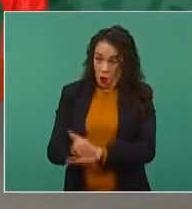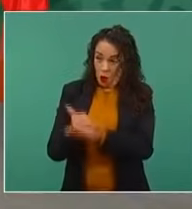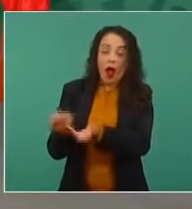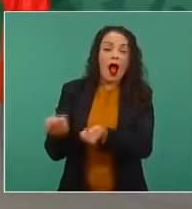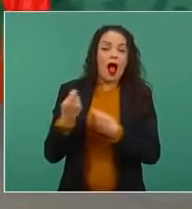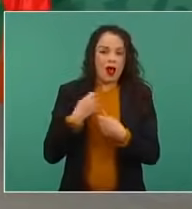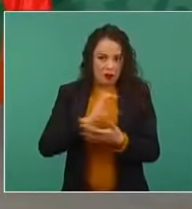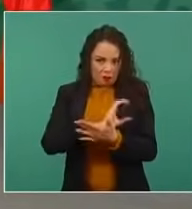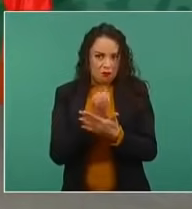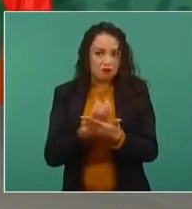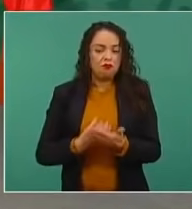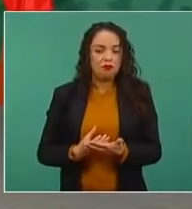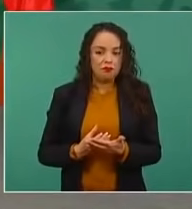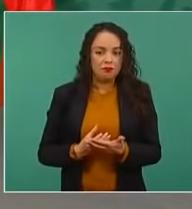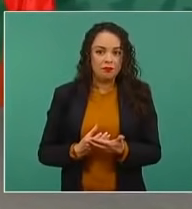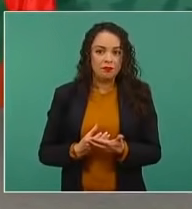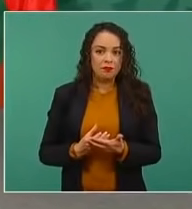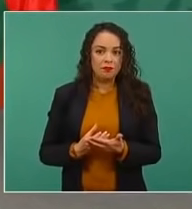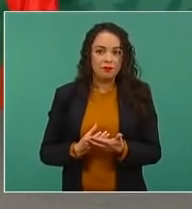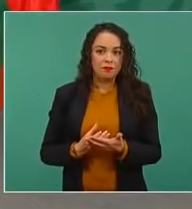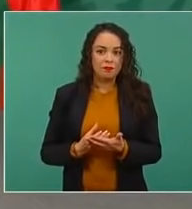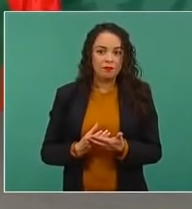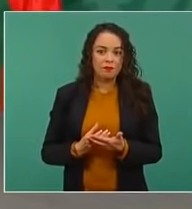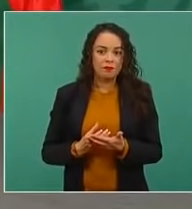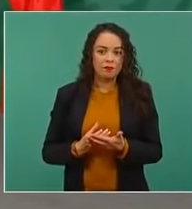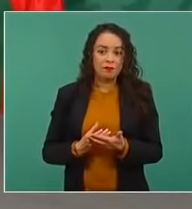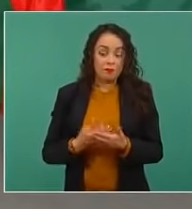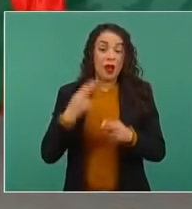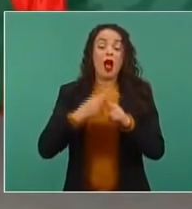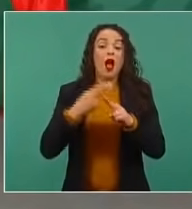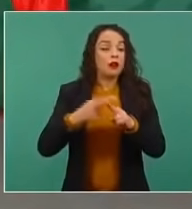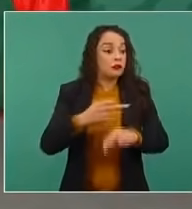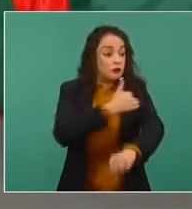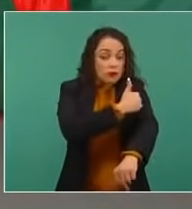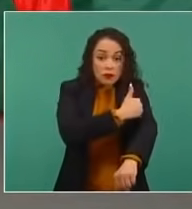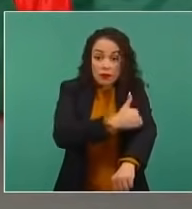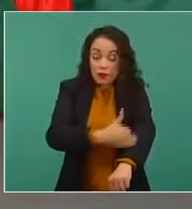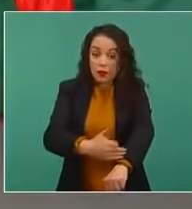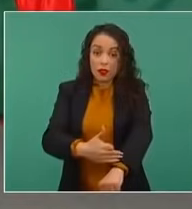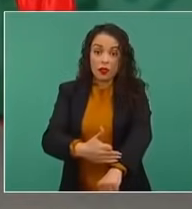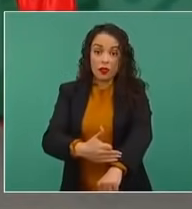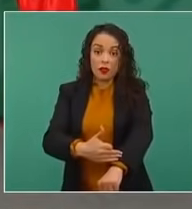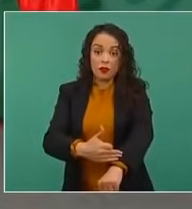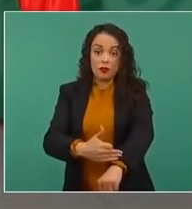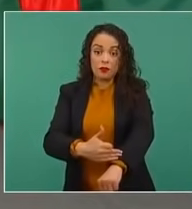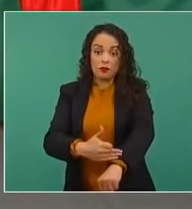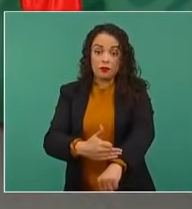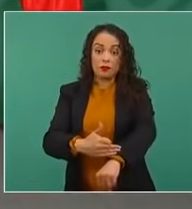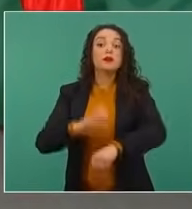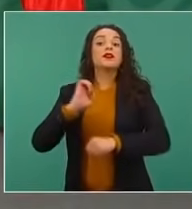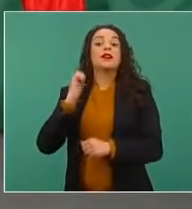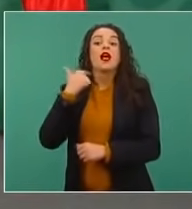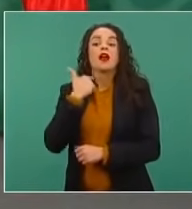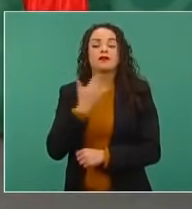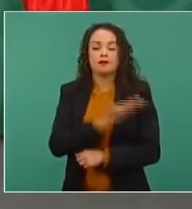porque tenían agarraderas, hasta familiares del expresidente